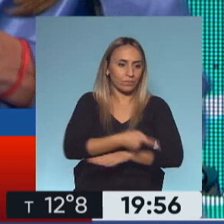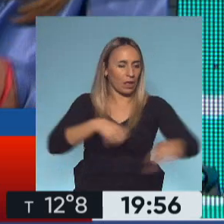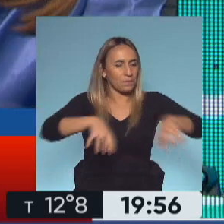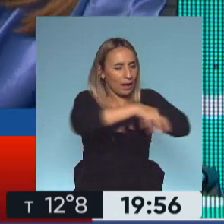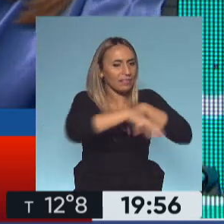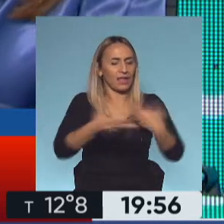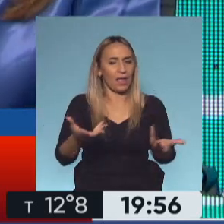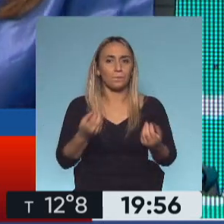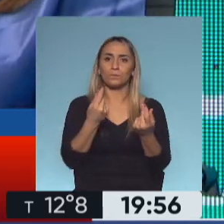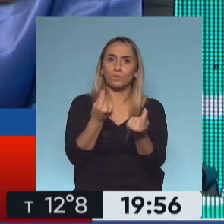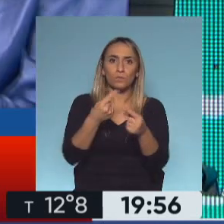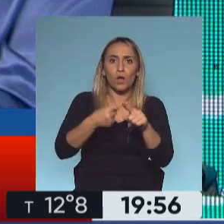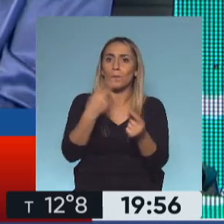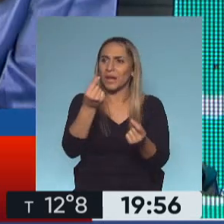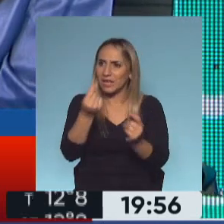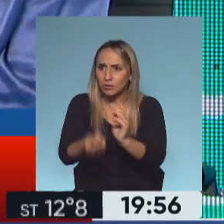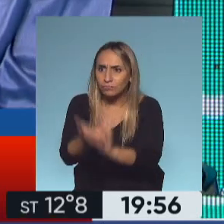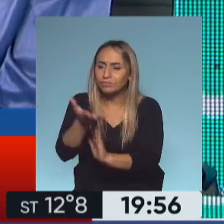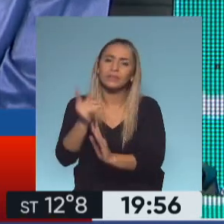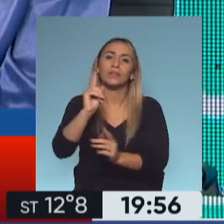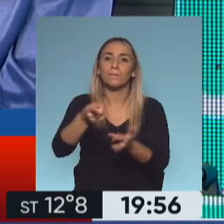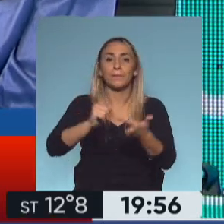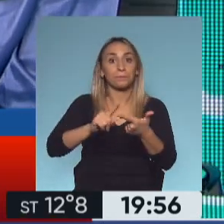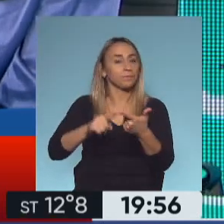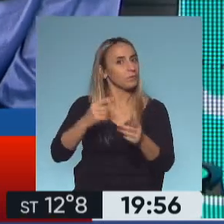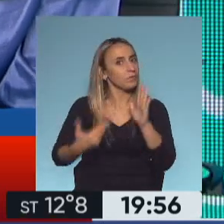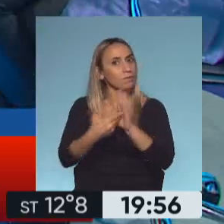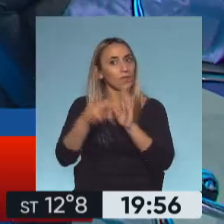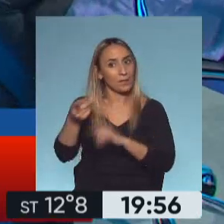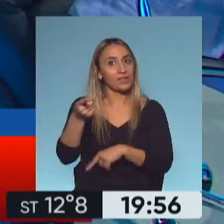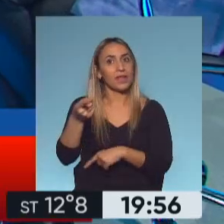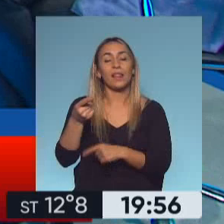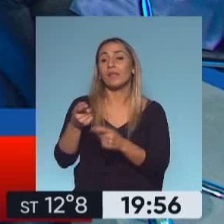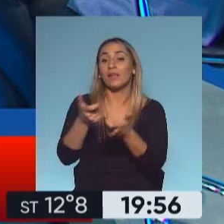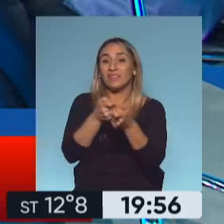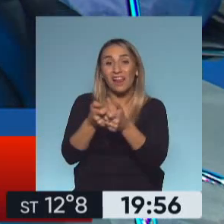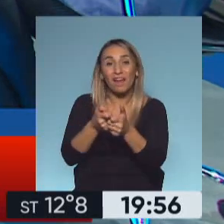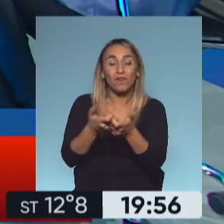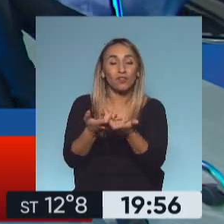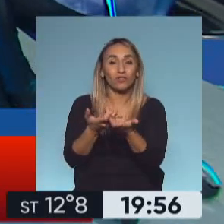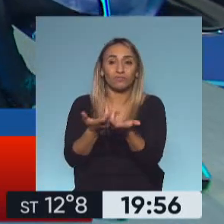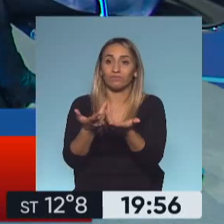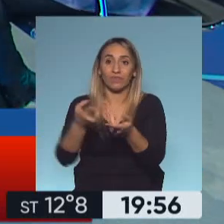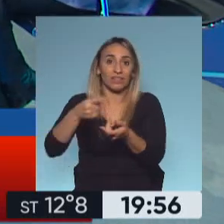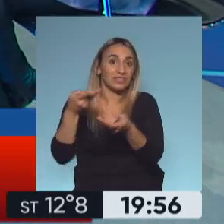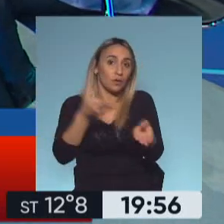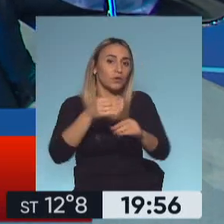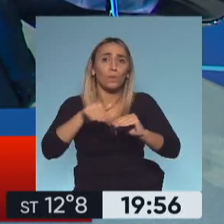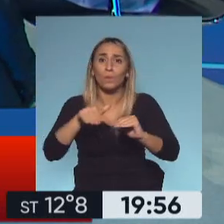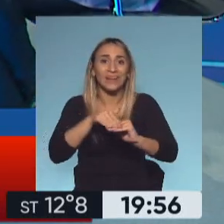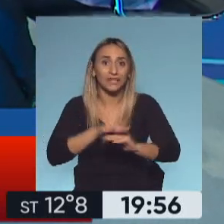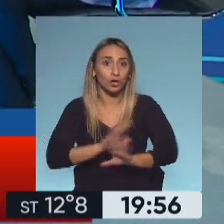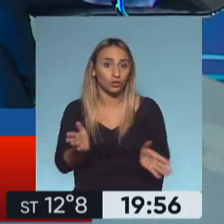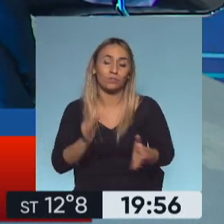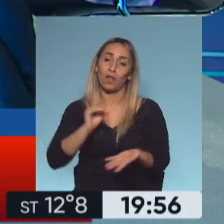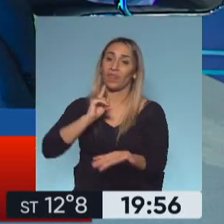sí, a la segmentación de tarifas y fundamentalmente a que las telefónicas en la Argentina pasan a ser prestadoras de servicios básicos, según